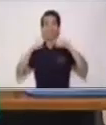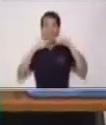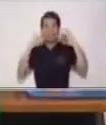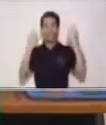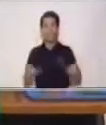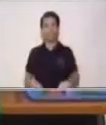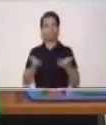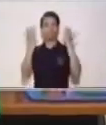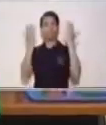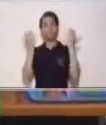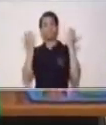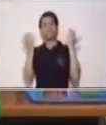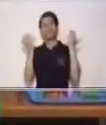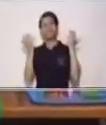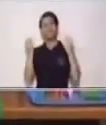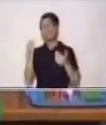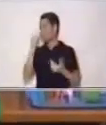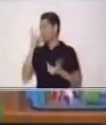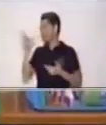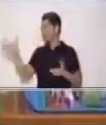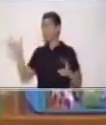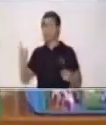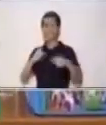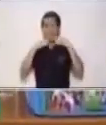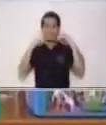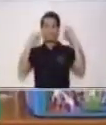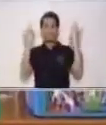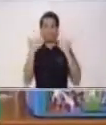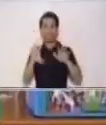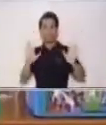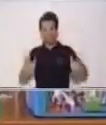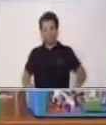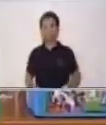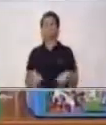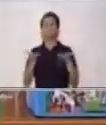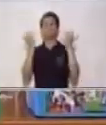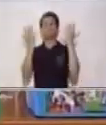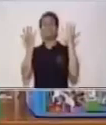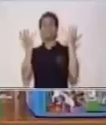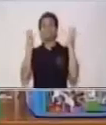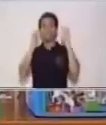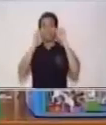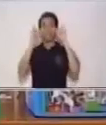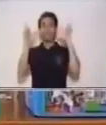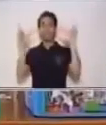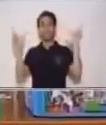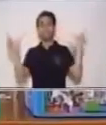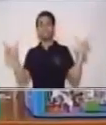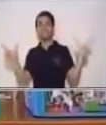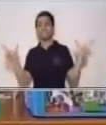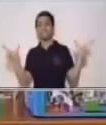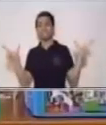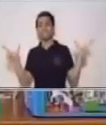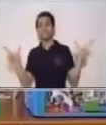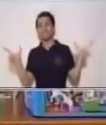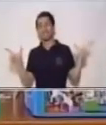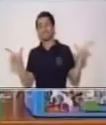sonriendo despertó. Y Pinocho sonriendo